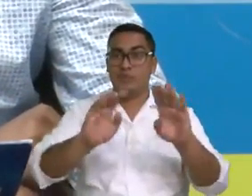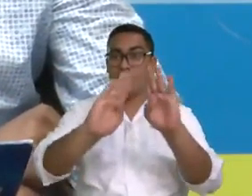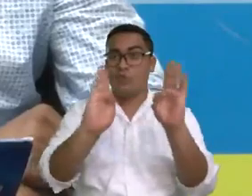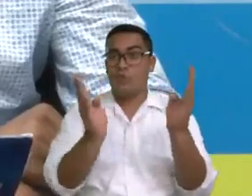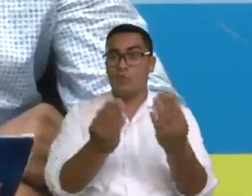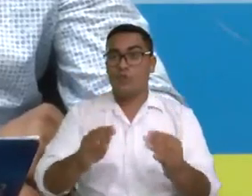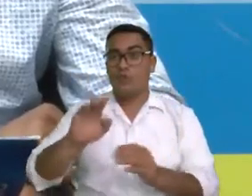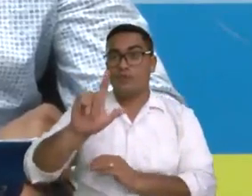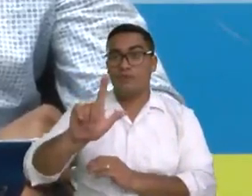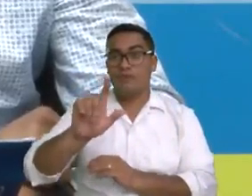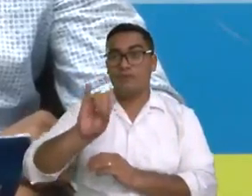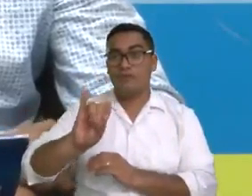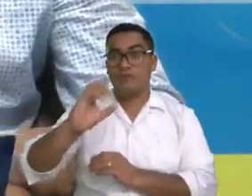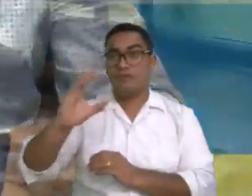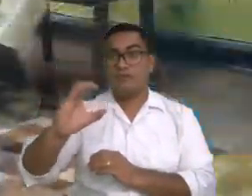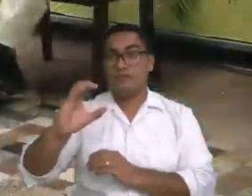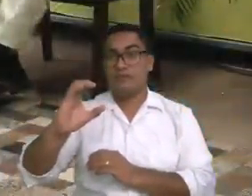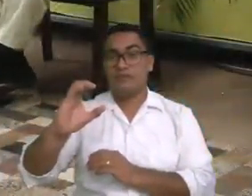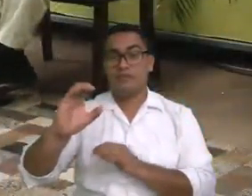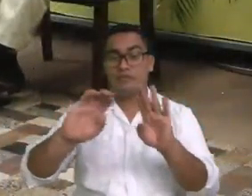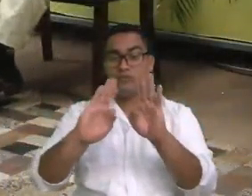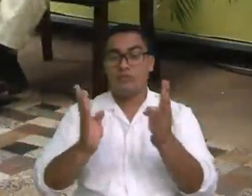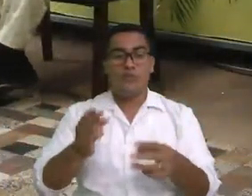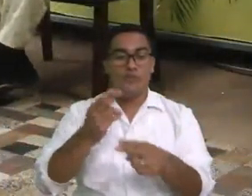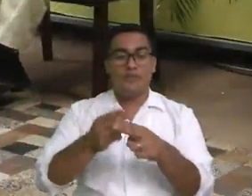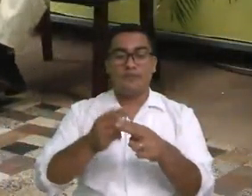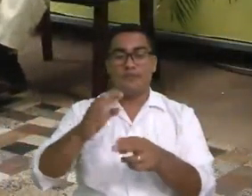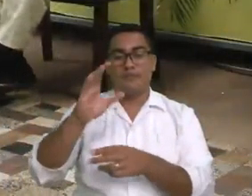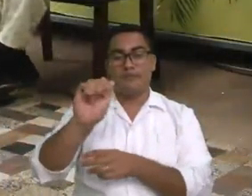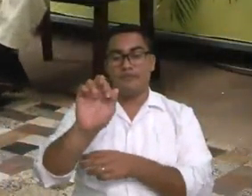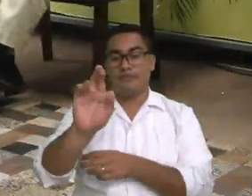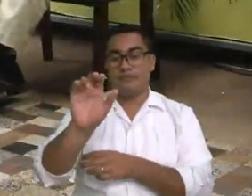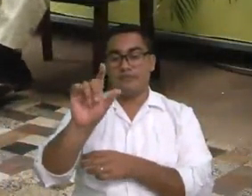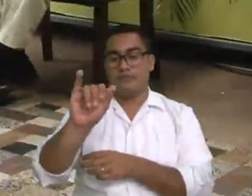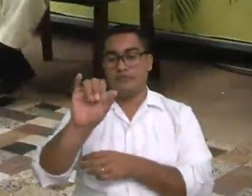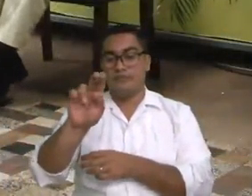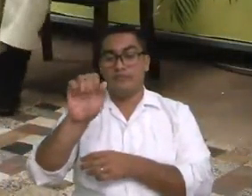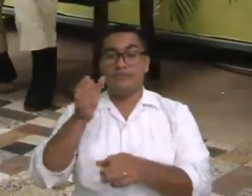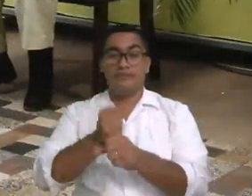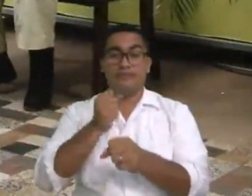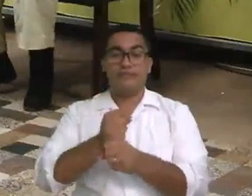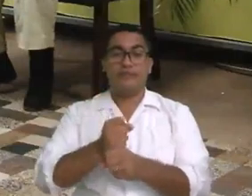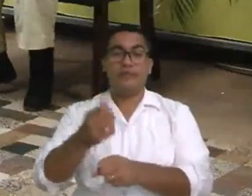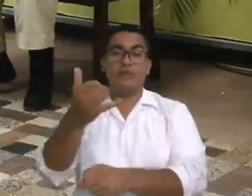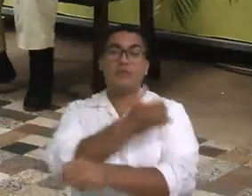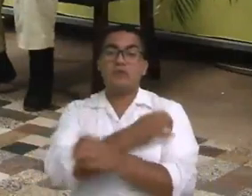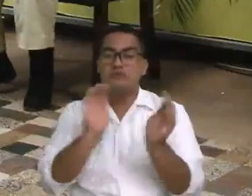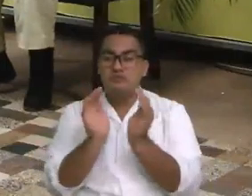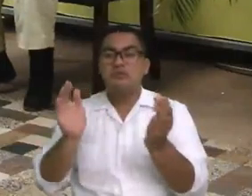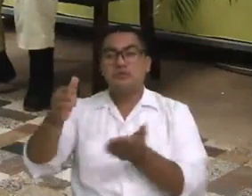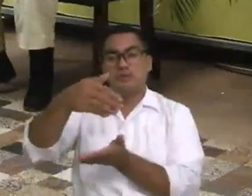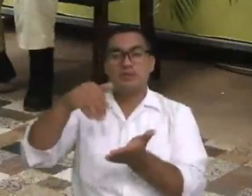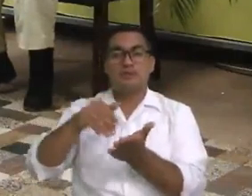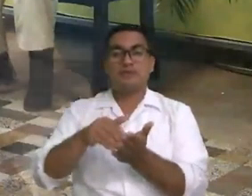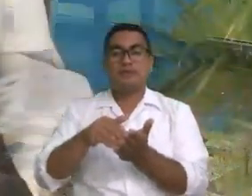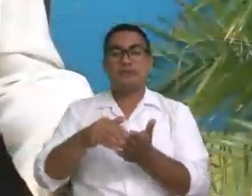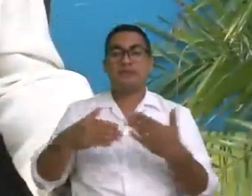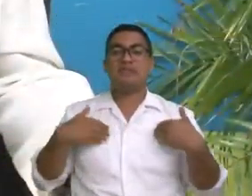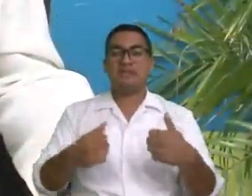García, quien es parte del equipo médico del Centro de Salud Vía Libertad. Mejor dicho, también usted está en